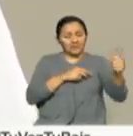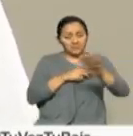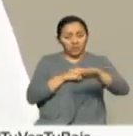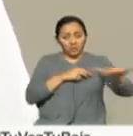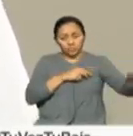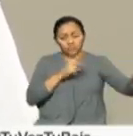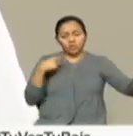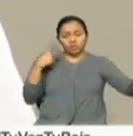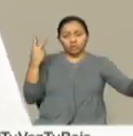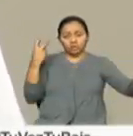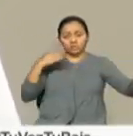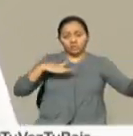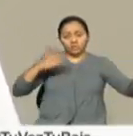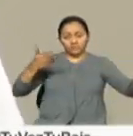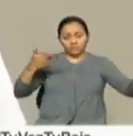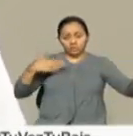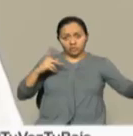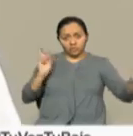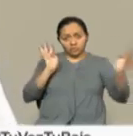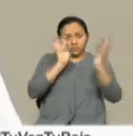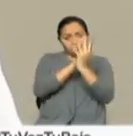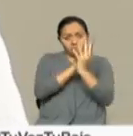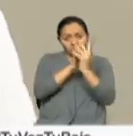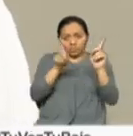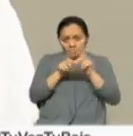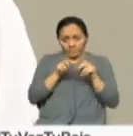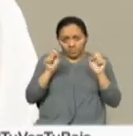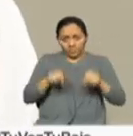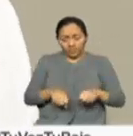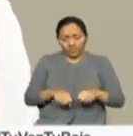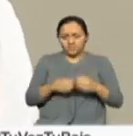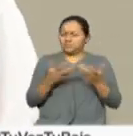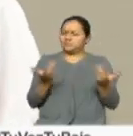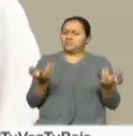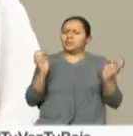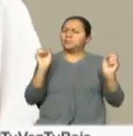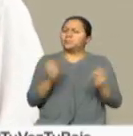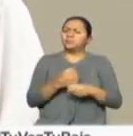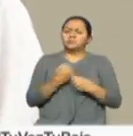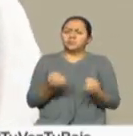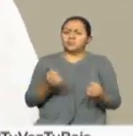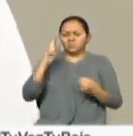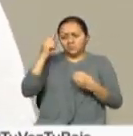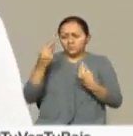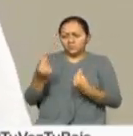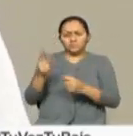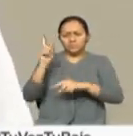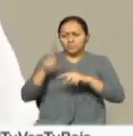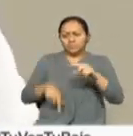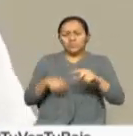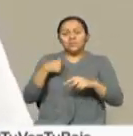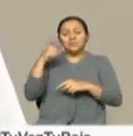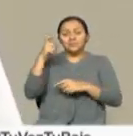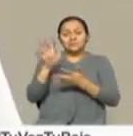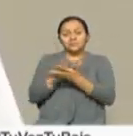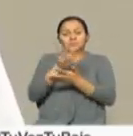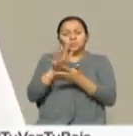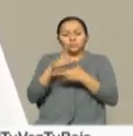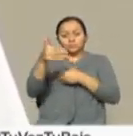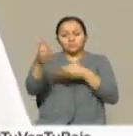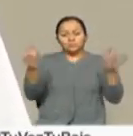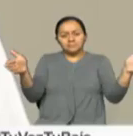profesor por cada 10 chicos, por menos de 10 chicos. Es imposible. Se necesitan escuelas de mejor